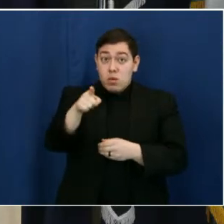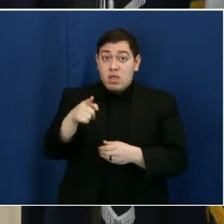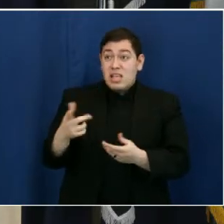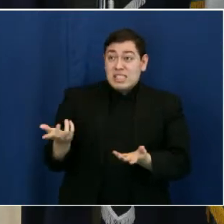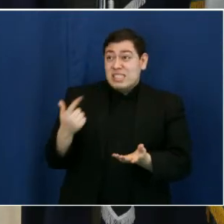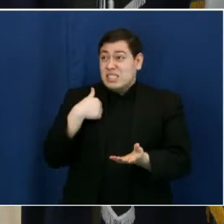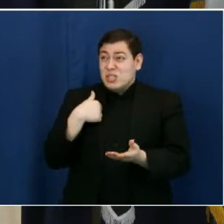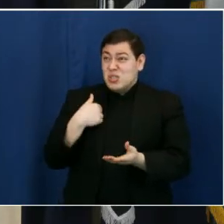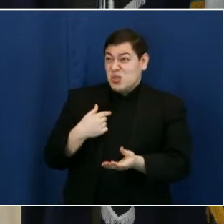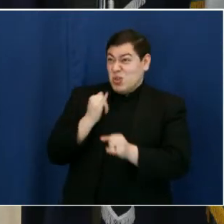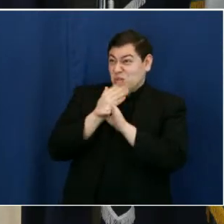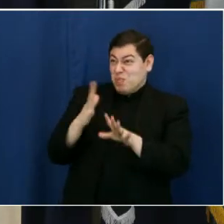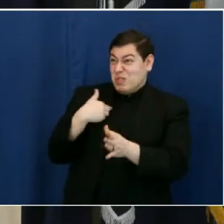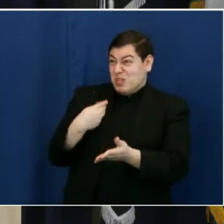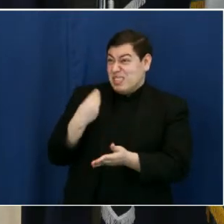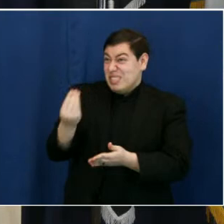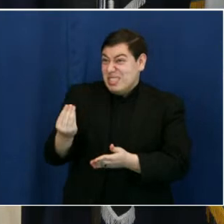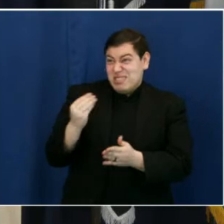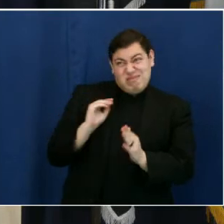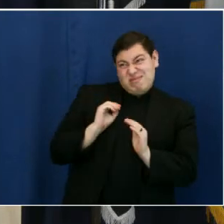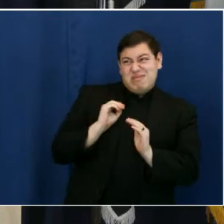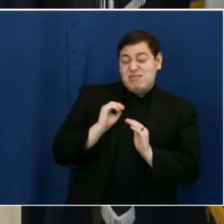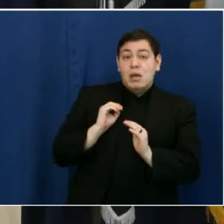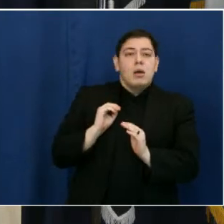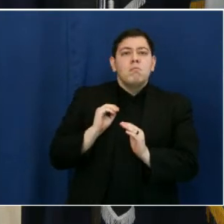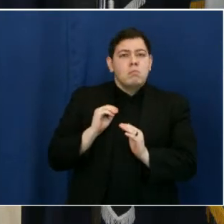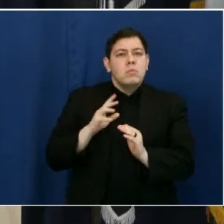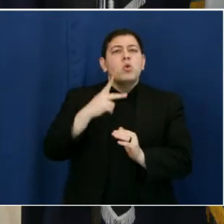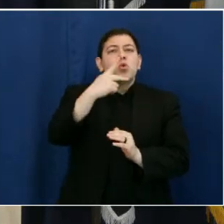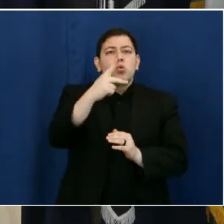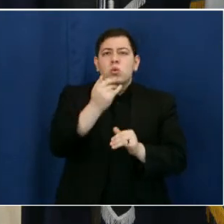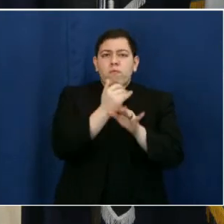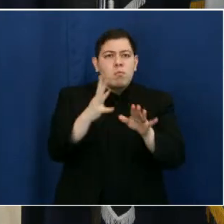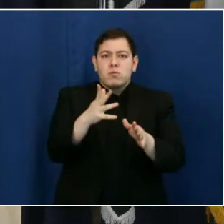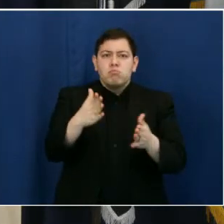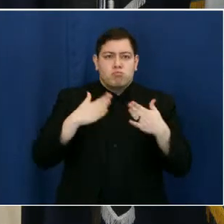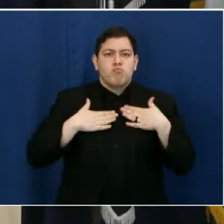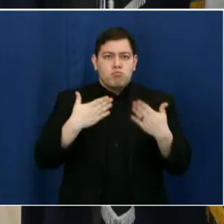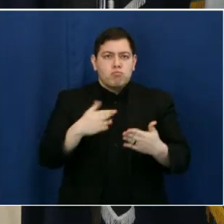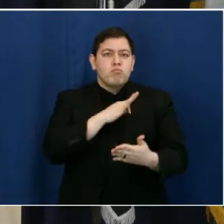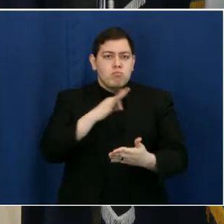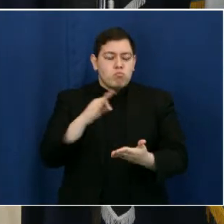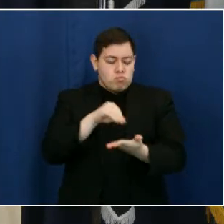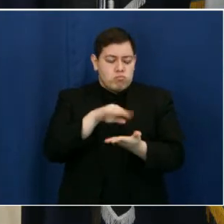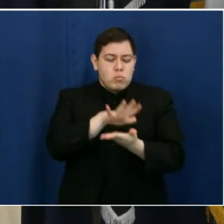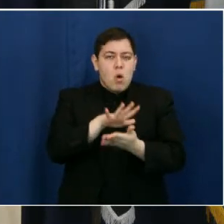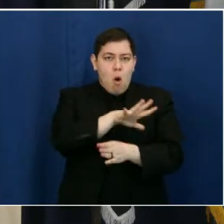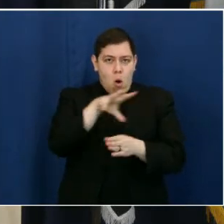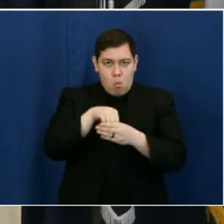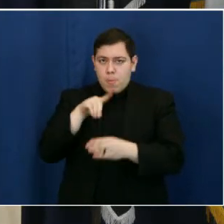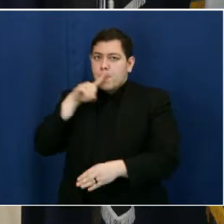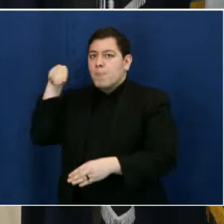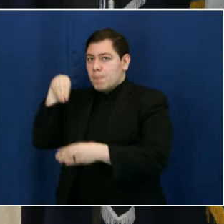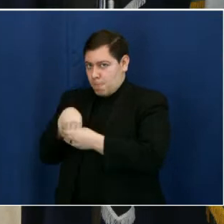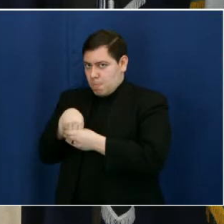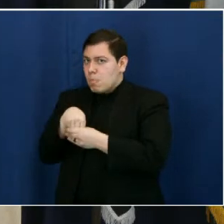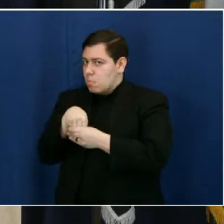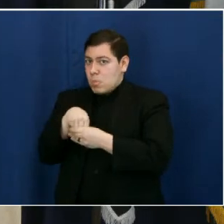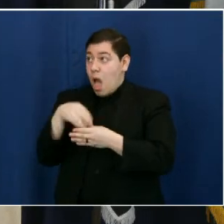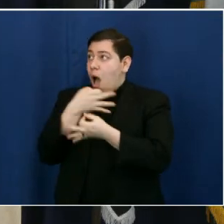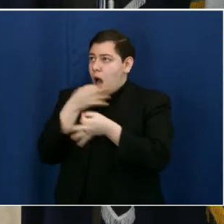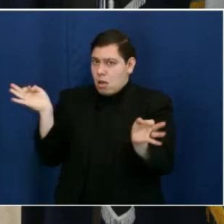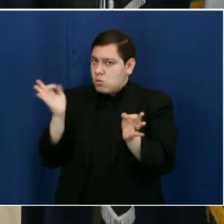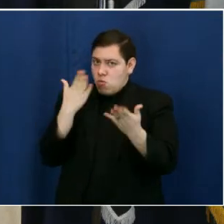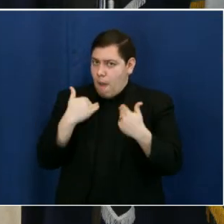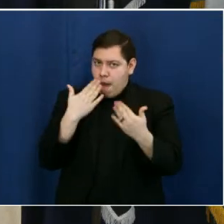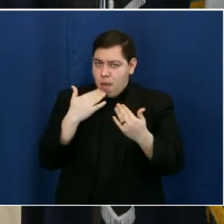confidencial su información. Cuando haces su vacuna, estamos trabajando porque sé que ha habido varias preguntas